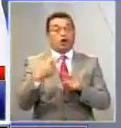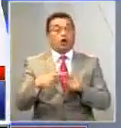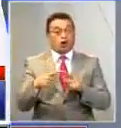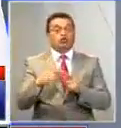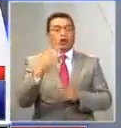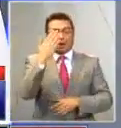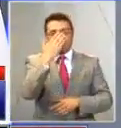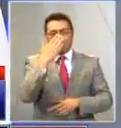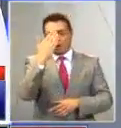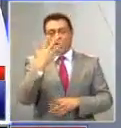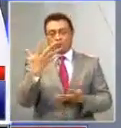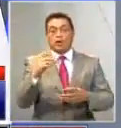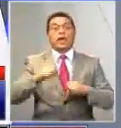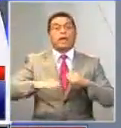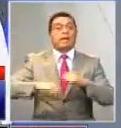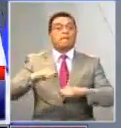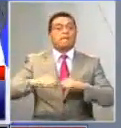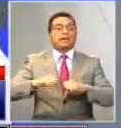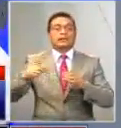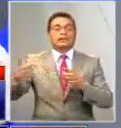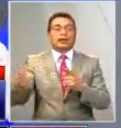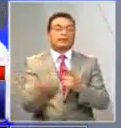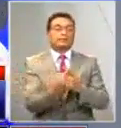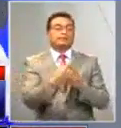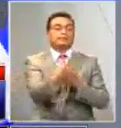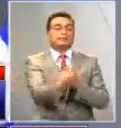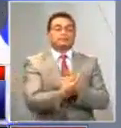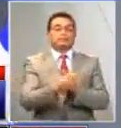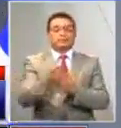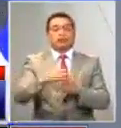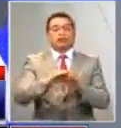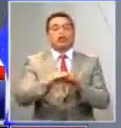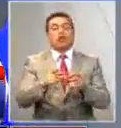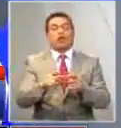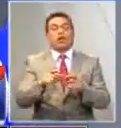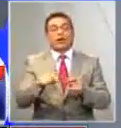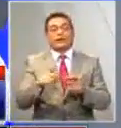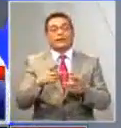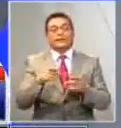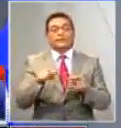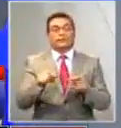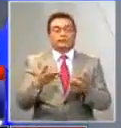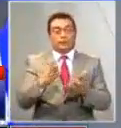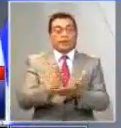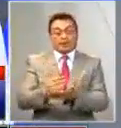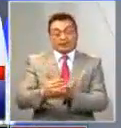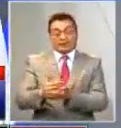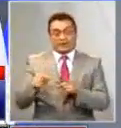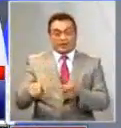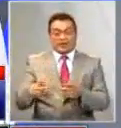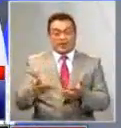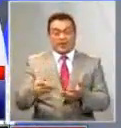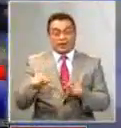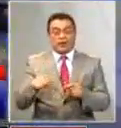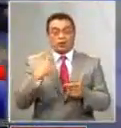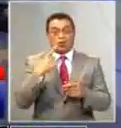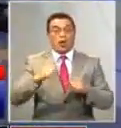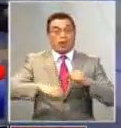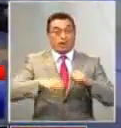es el tipo de empresas que participa en este fondo, que es de naturaleza estratégica. Son empresas bastante